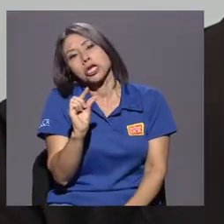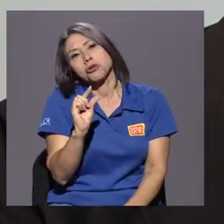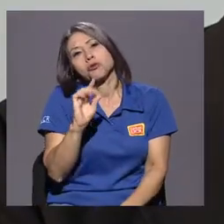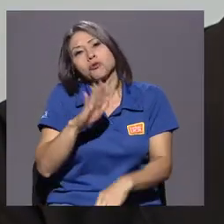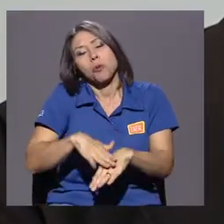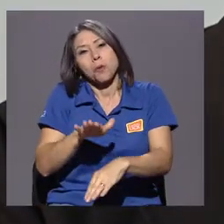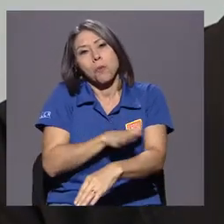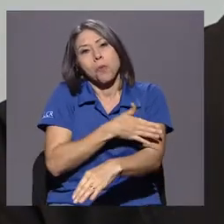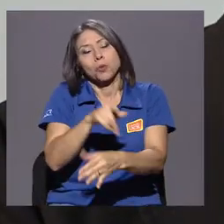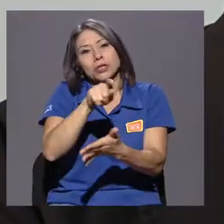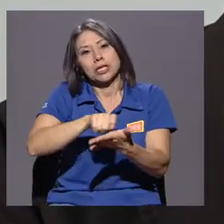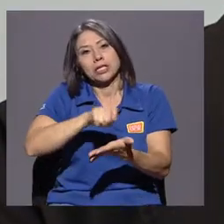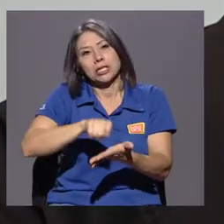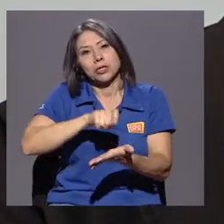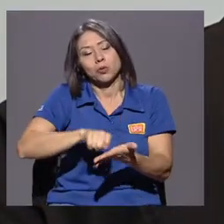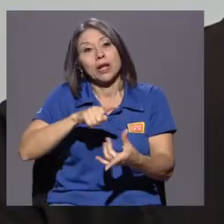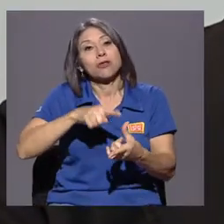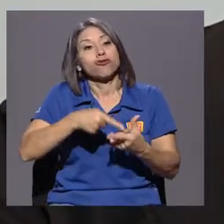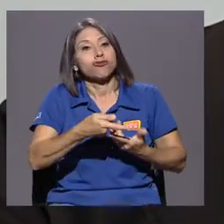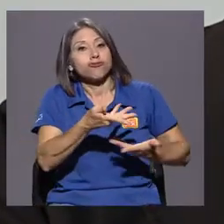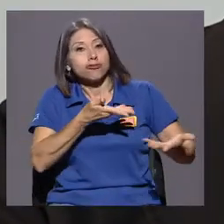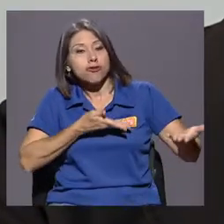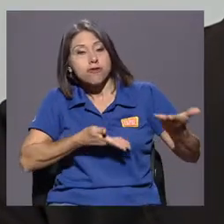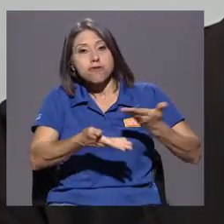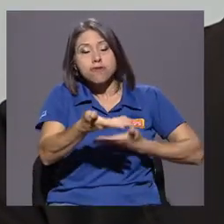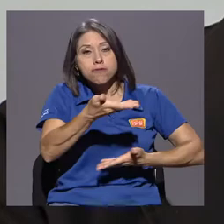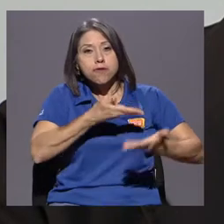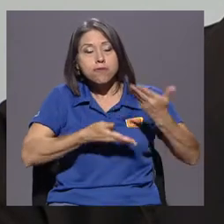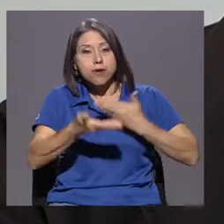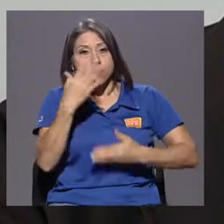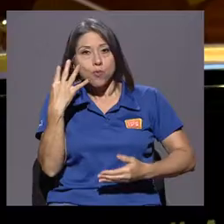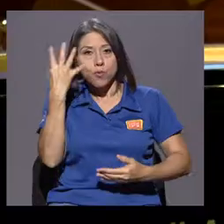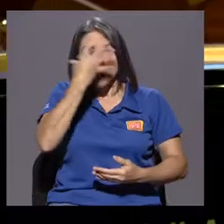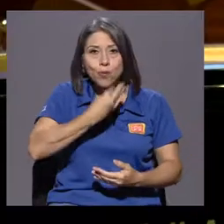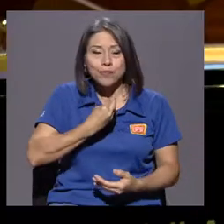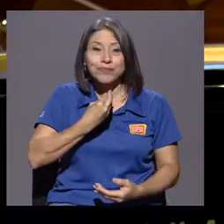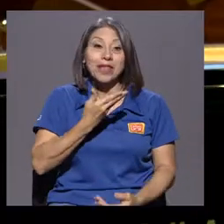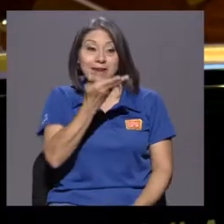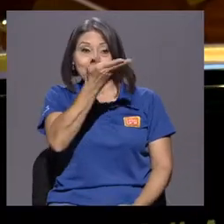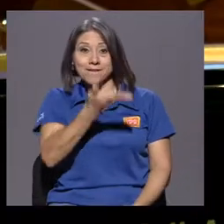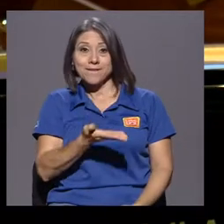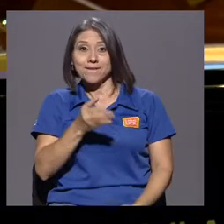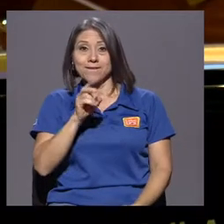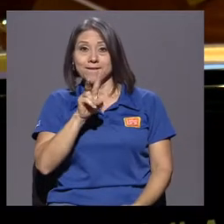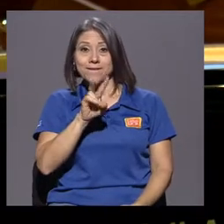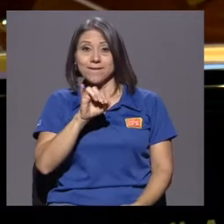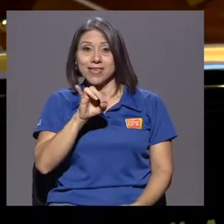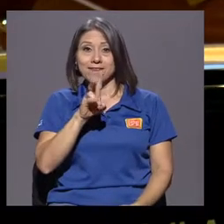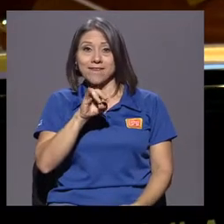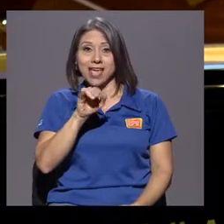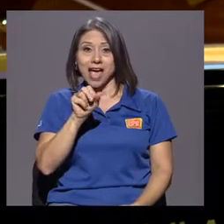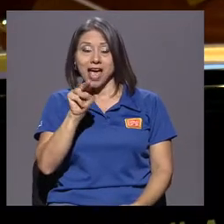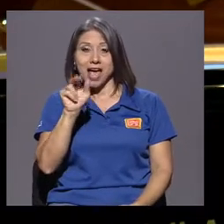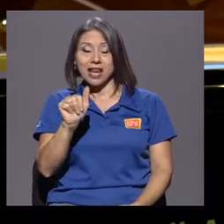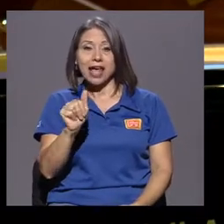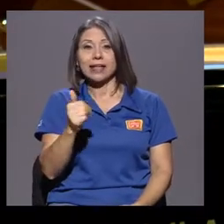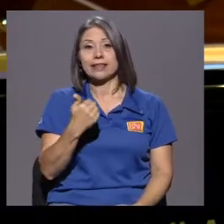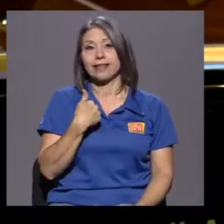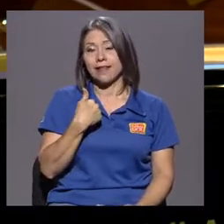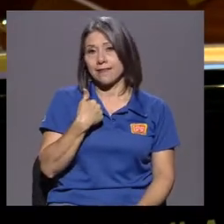de la música y de la literatura entonces era un intercambio muy bonito muy bonito bibiana era tenía una